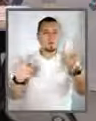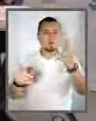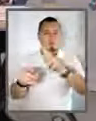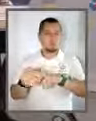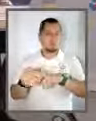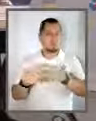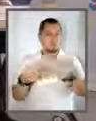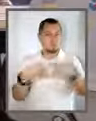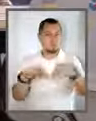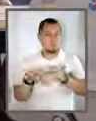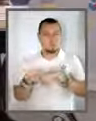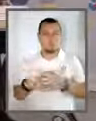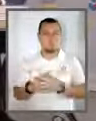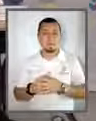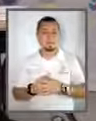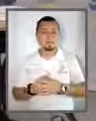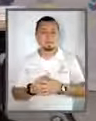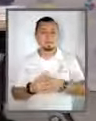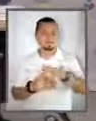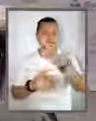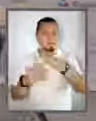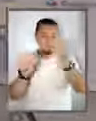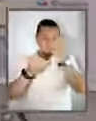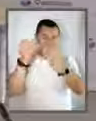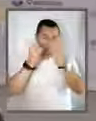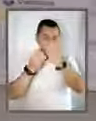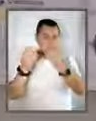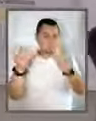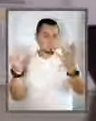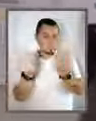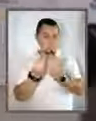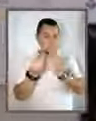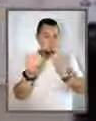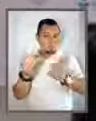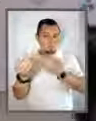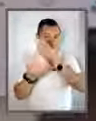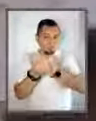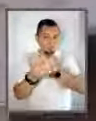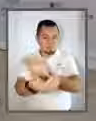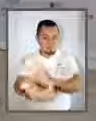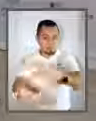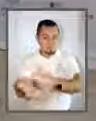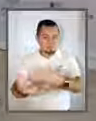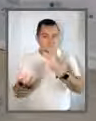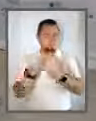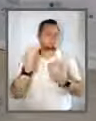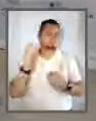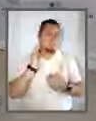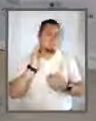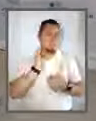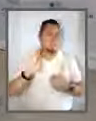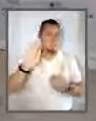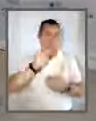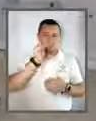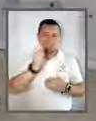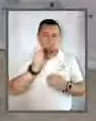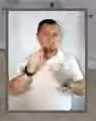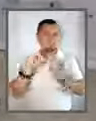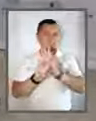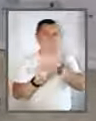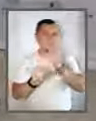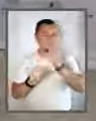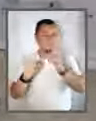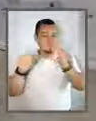Aquí es importante, hemos hecho la solicitud a la Fiscalía para juntos revisar